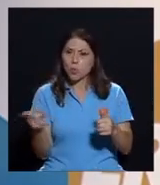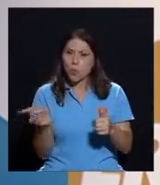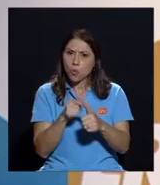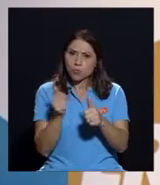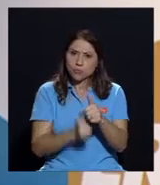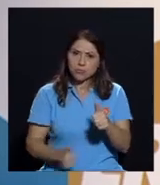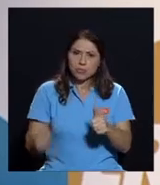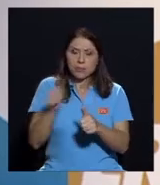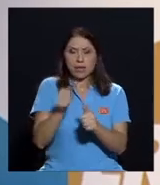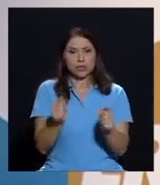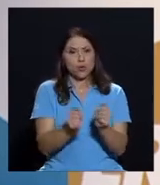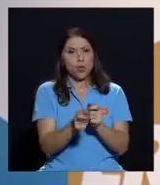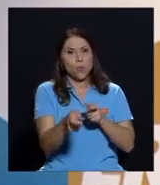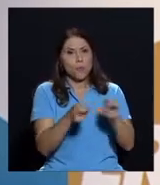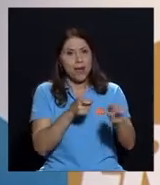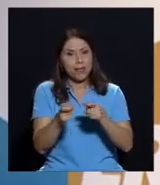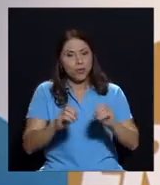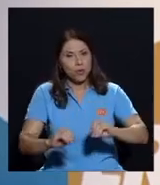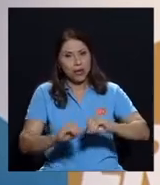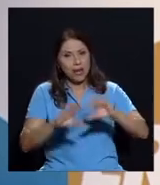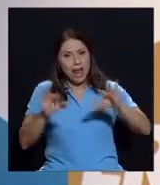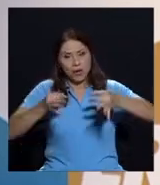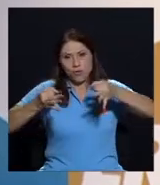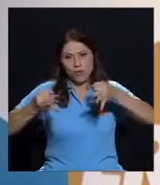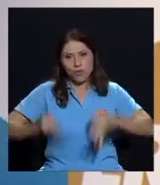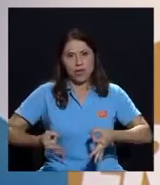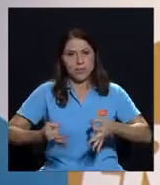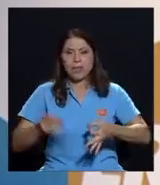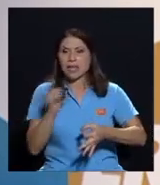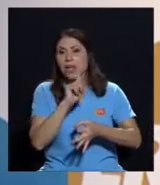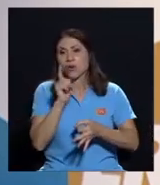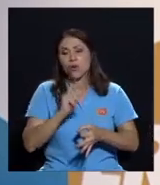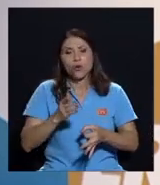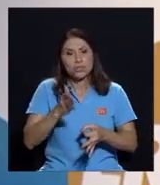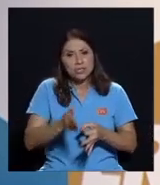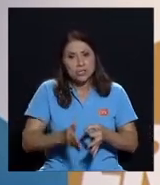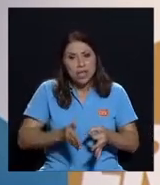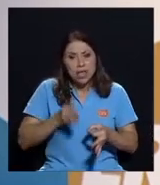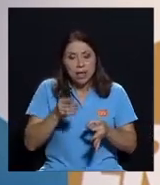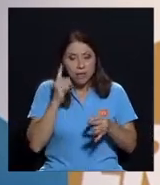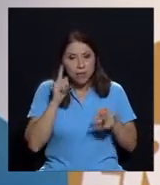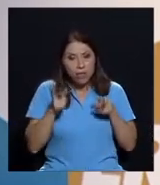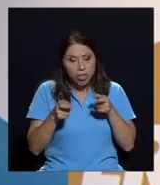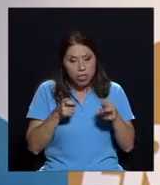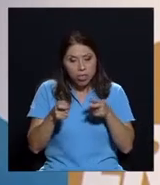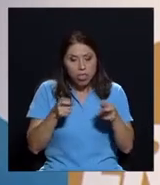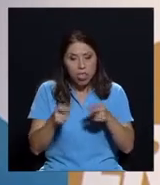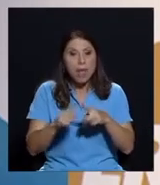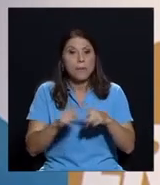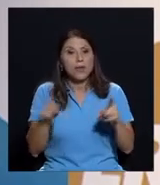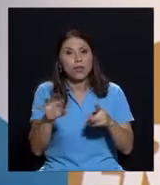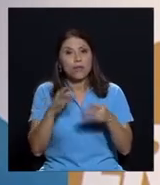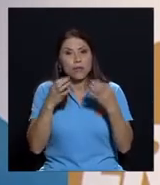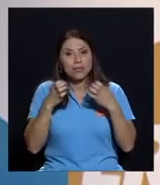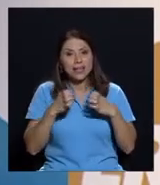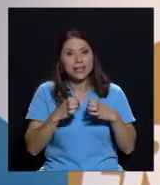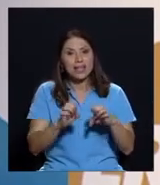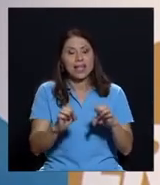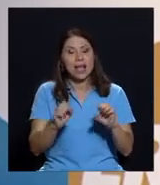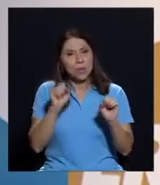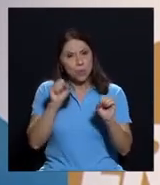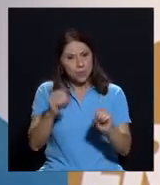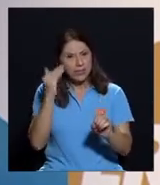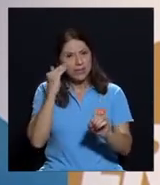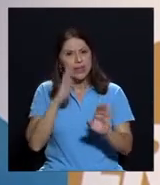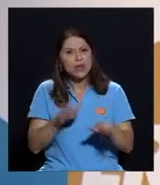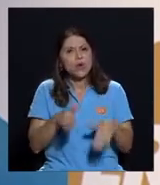con un mando claro o un mando firme que no segura gratis pero que estratégicamente dirección es cómo cambiar esas realidades y